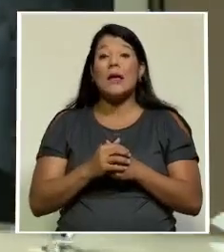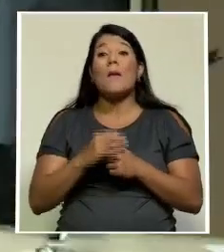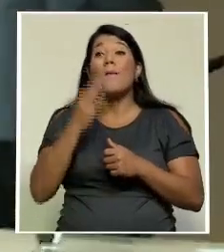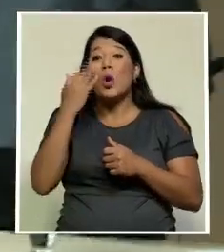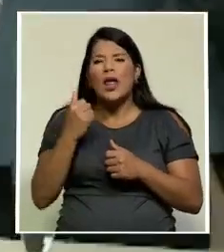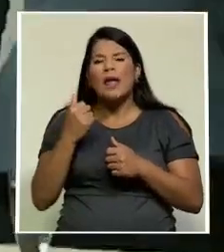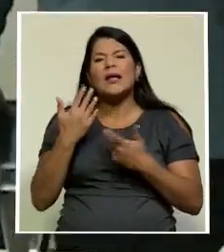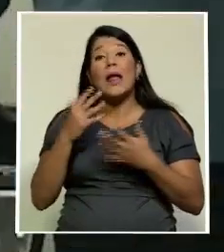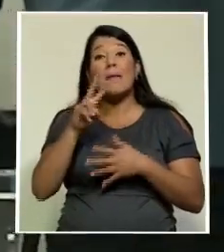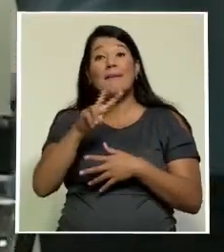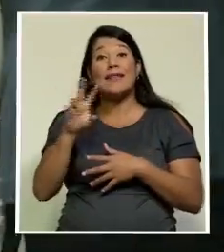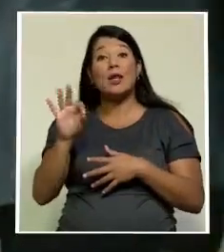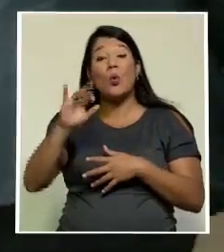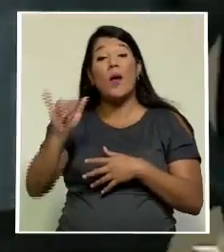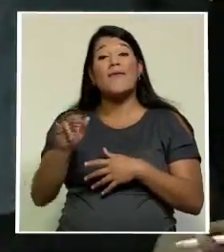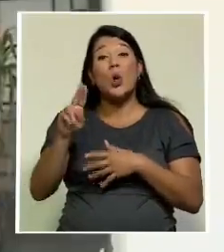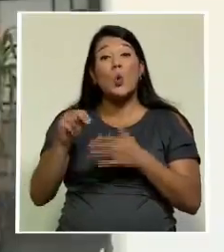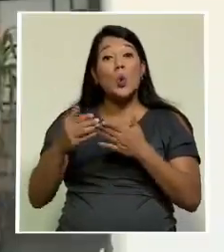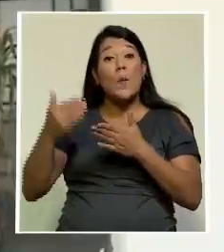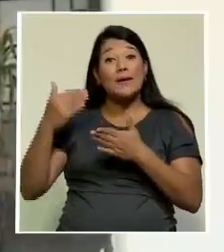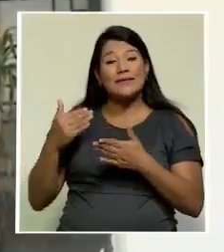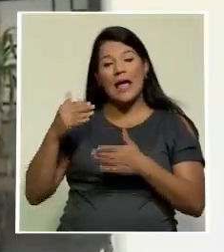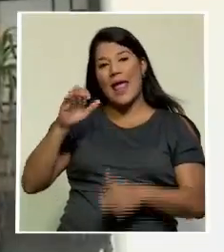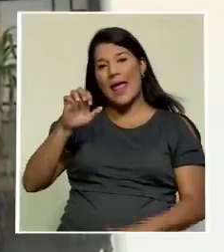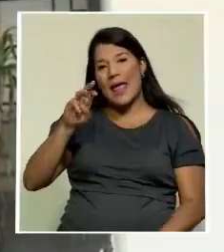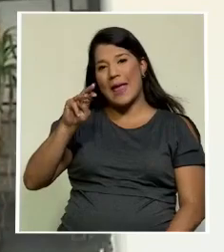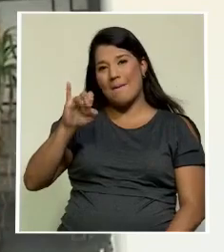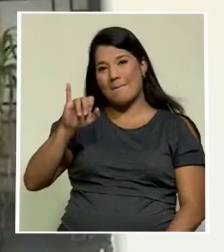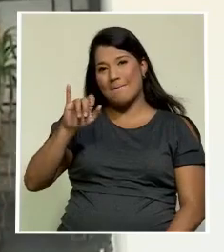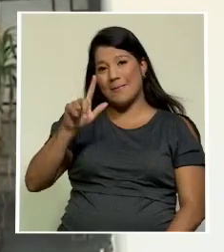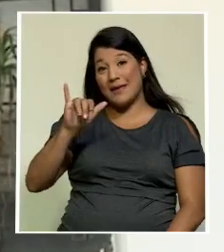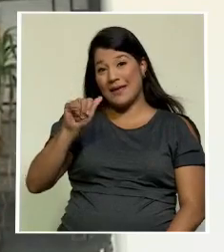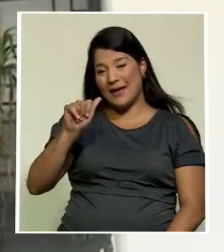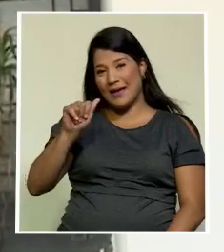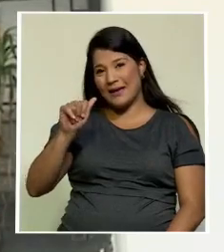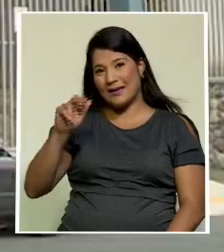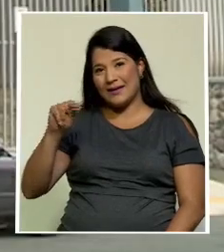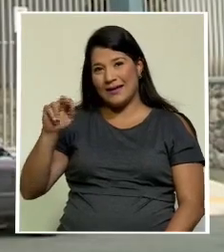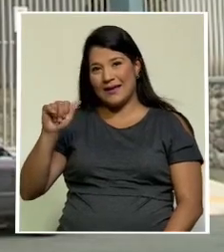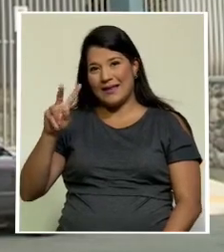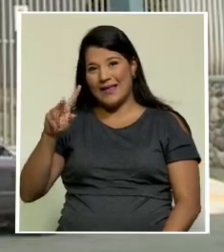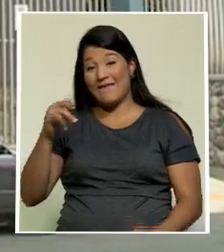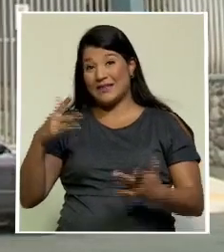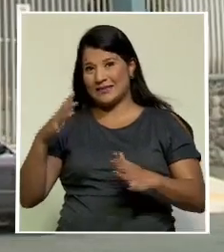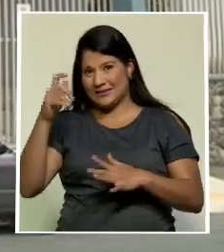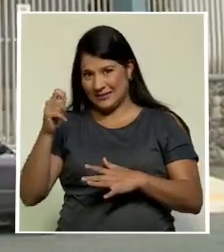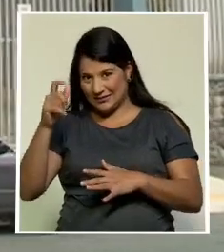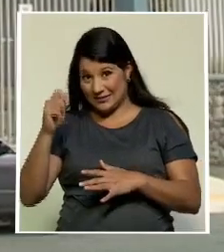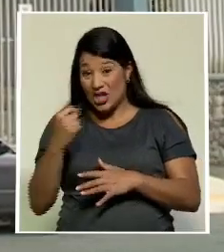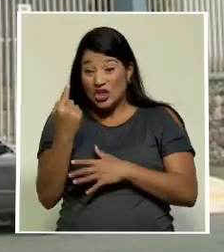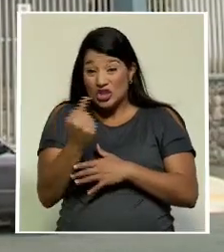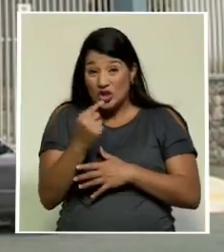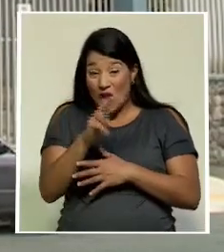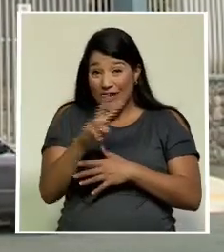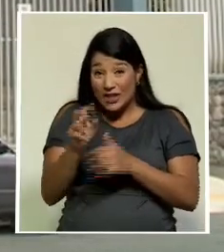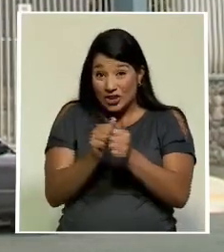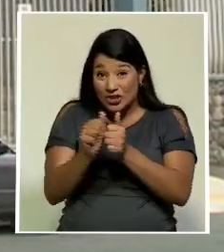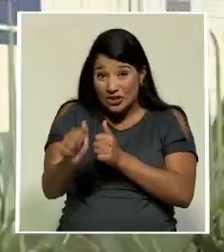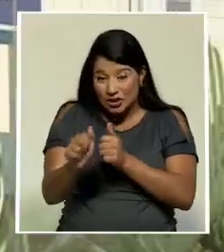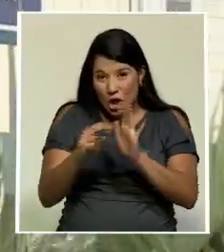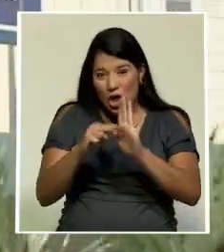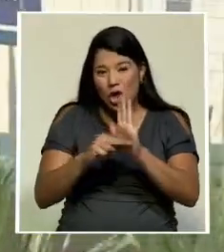Aparicio el 29 de junio anterior. Sin embargo, solo 22 aprobaron la nota de 80 y pasaron a la siguiente etapa. Entre los que